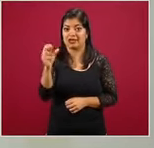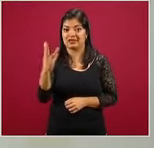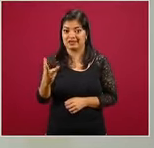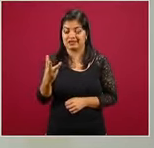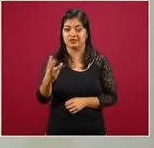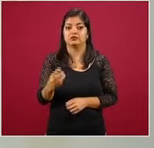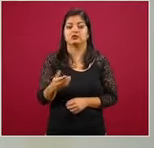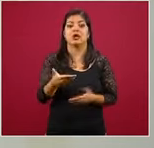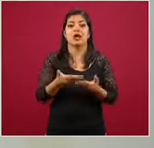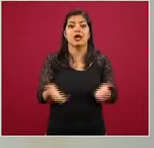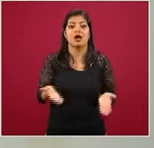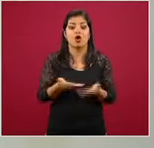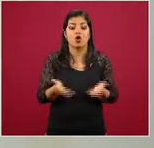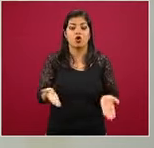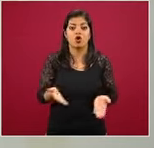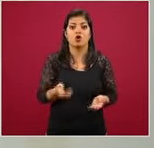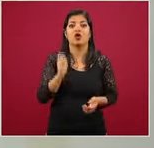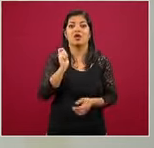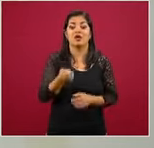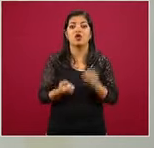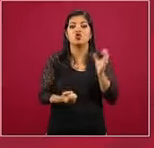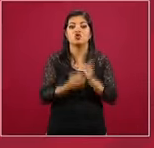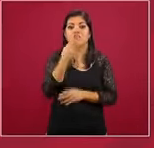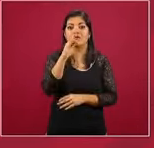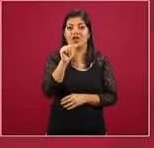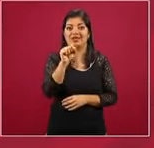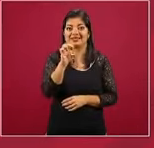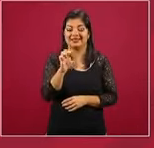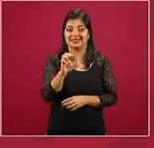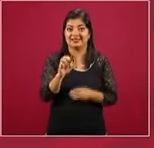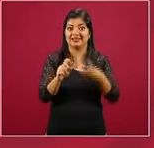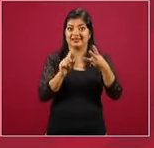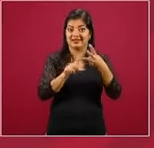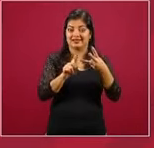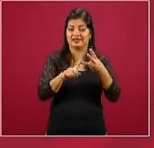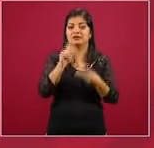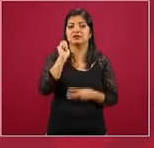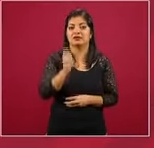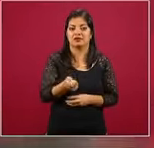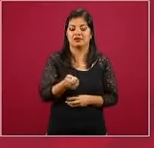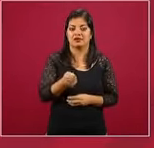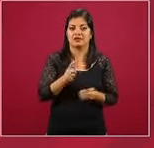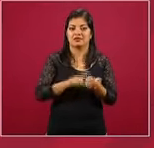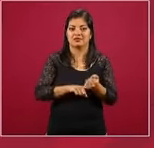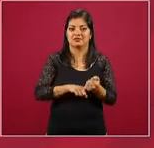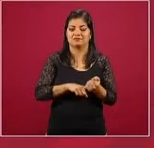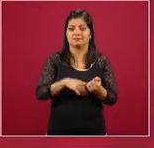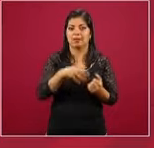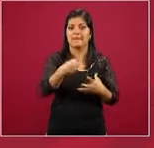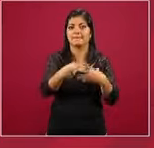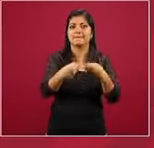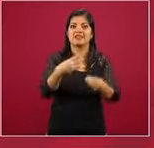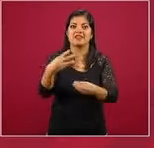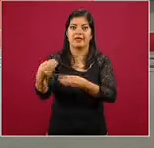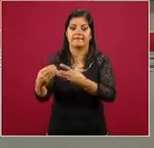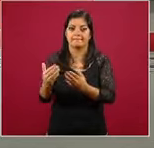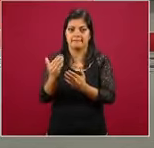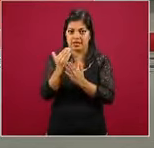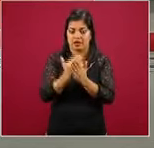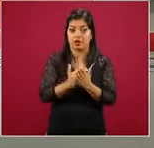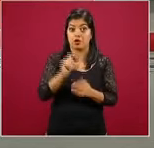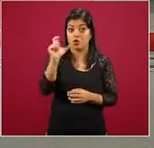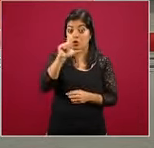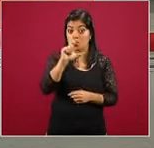en una nueva fase, todavía es la fase 3 en términos de la conducción de la epidemia, pero